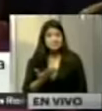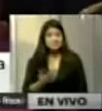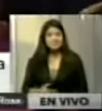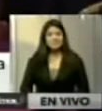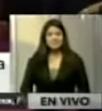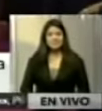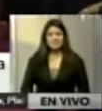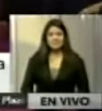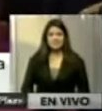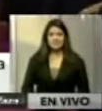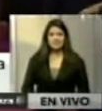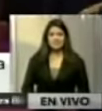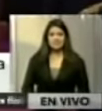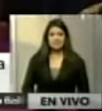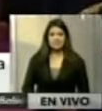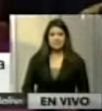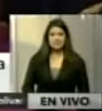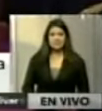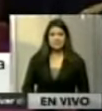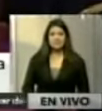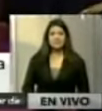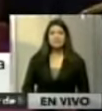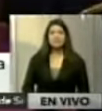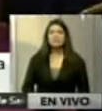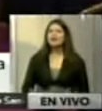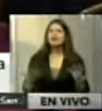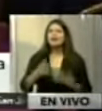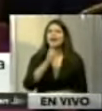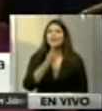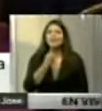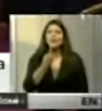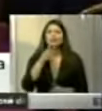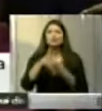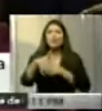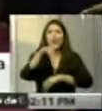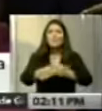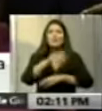para su, señor presidente Castro. ¿Qué dijo de los presos políticos?